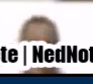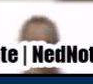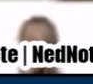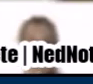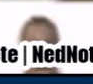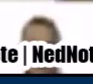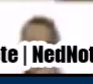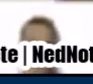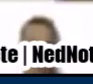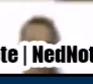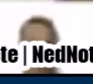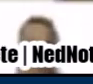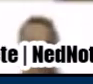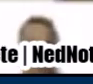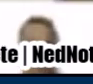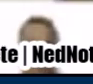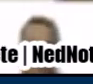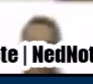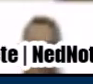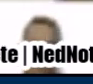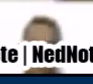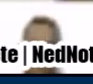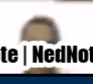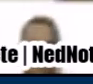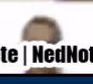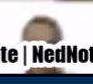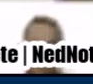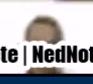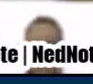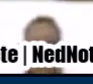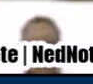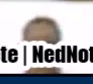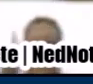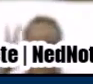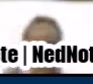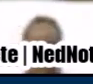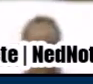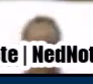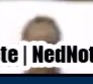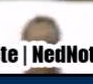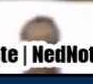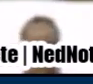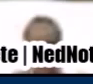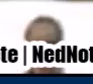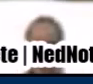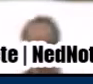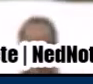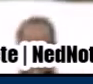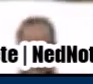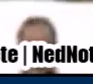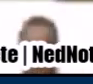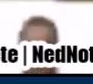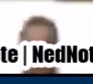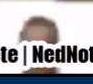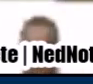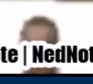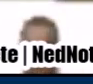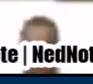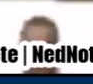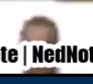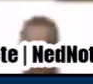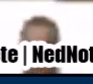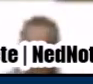un error, un fracaso, y luego, y digo volver a imponer un error, un fracaso, porque ya lo intentaron. No es una fórmula nueva, es casi